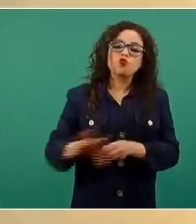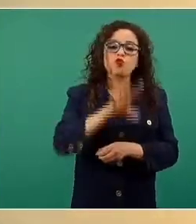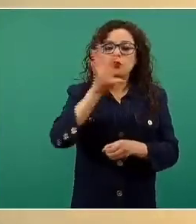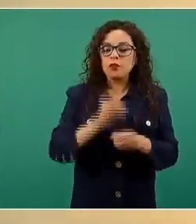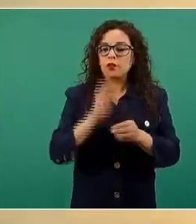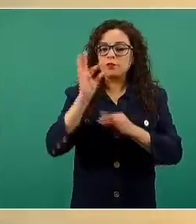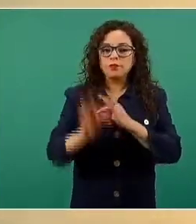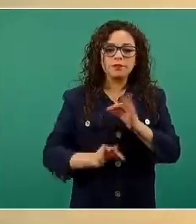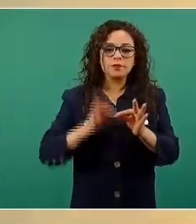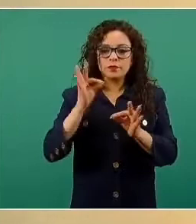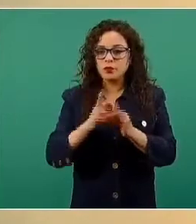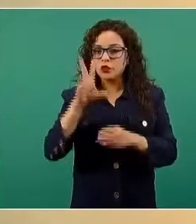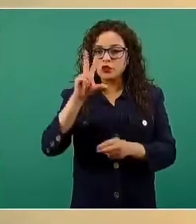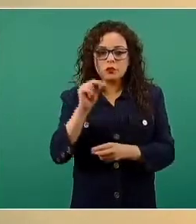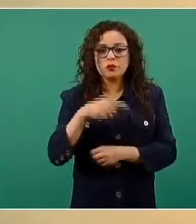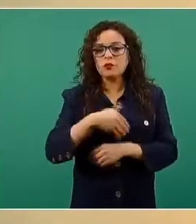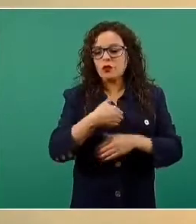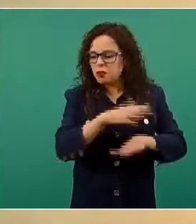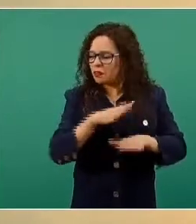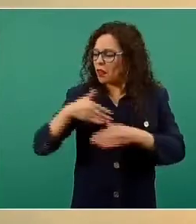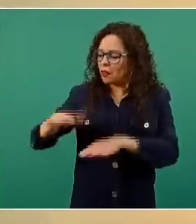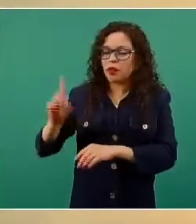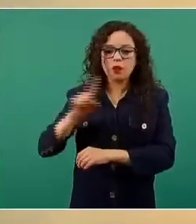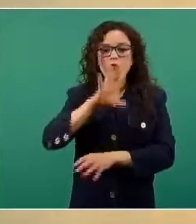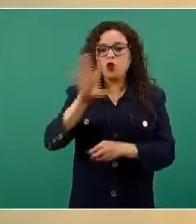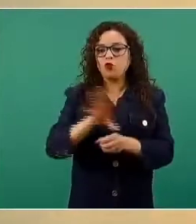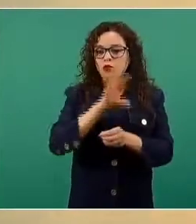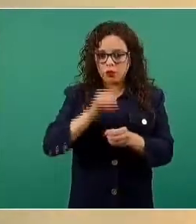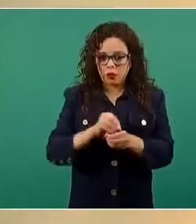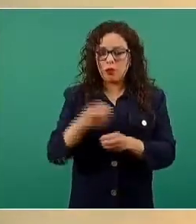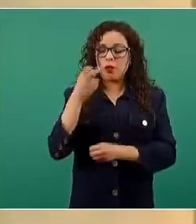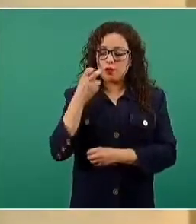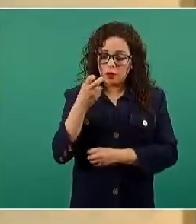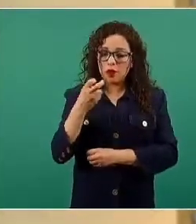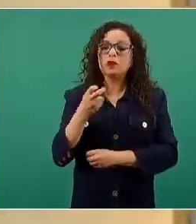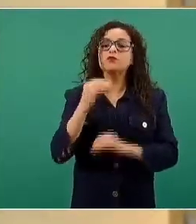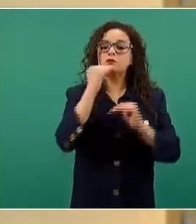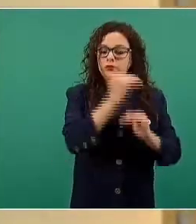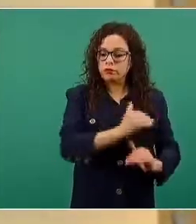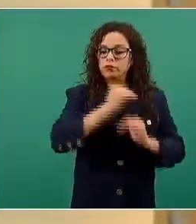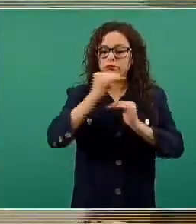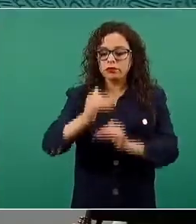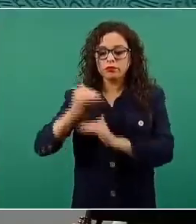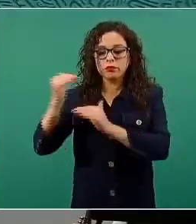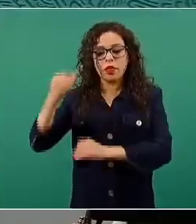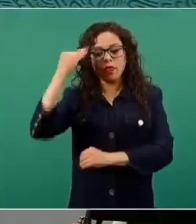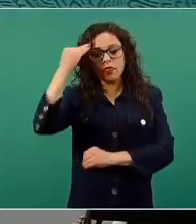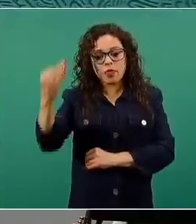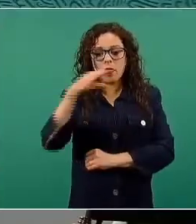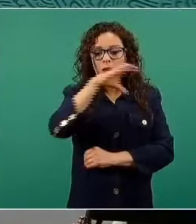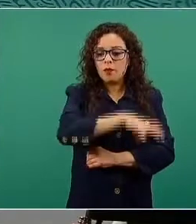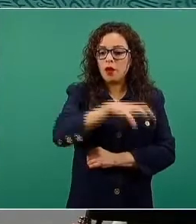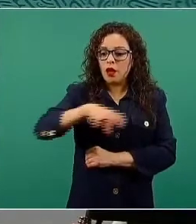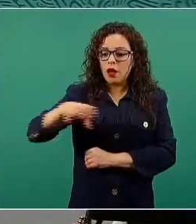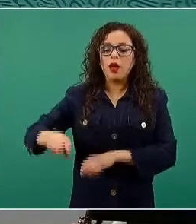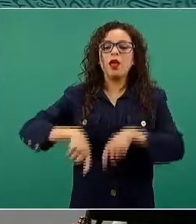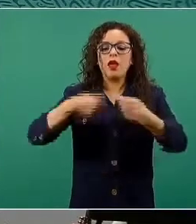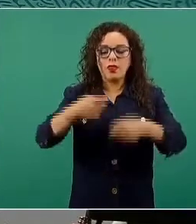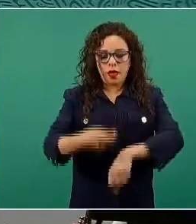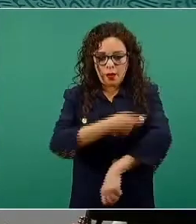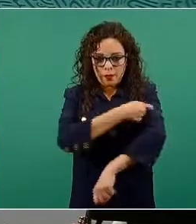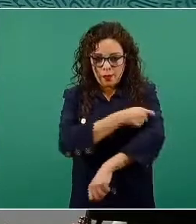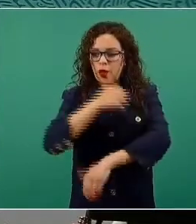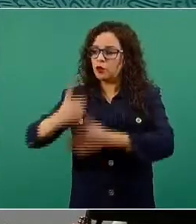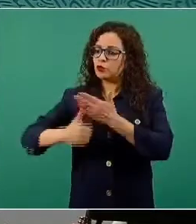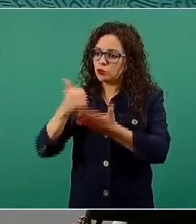eso simultáneamente vamos a estar vacunando tanto en zonas rurales como en zonas urbanas. Y en las zonas rurales, hasta